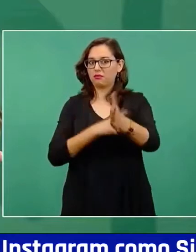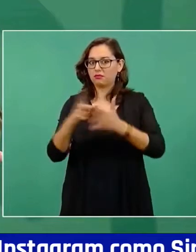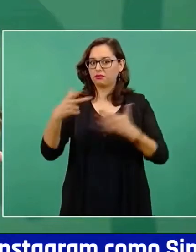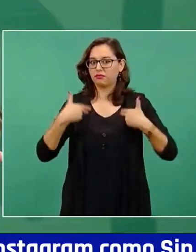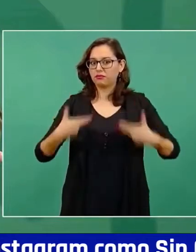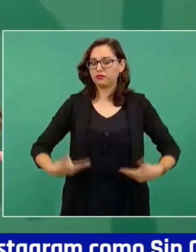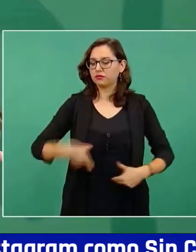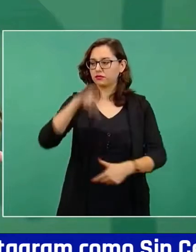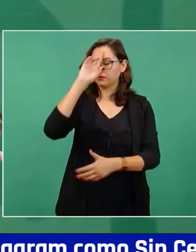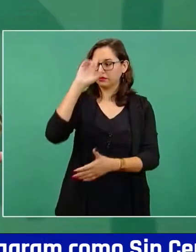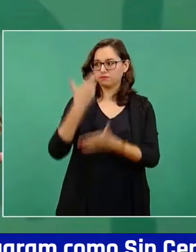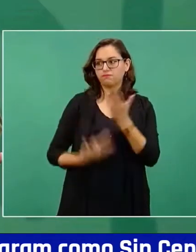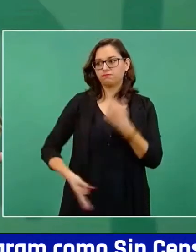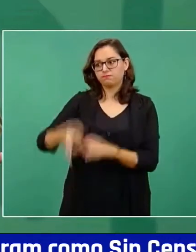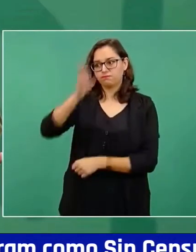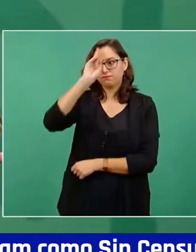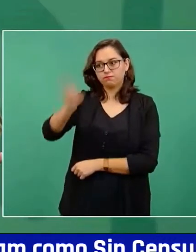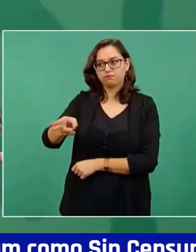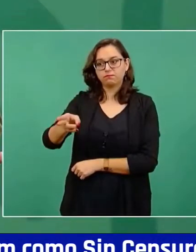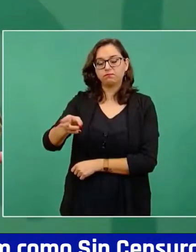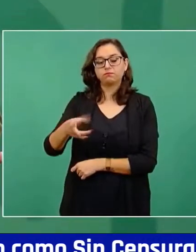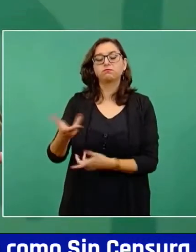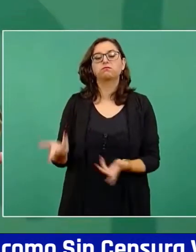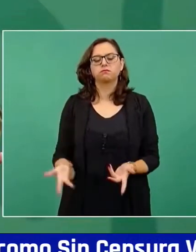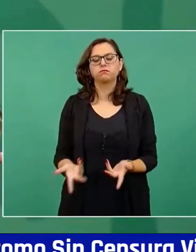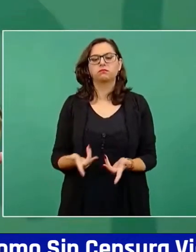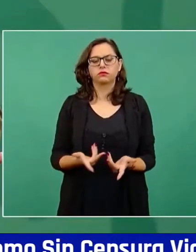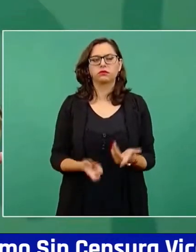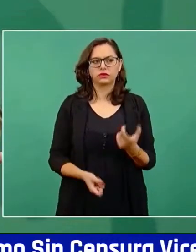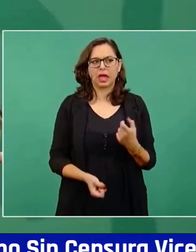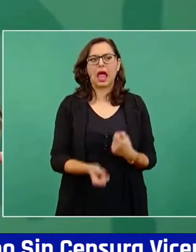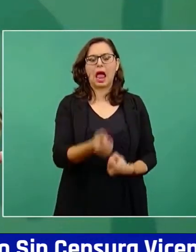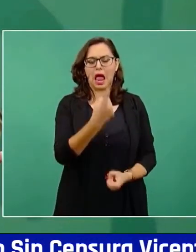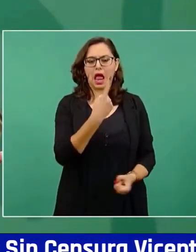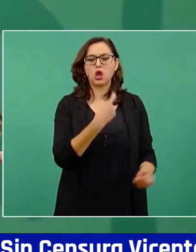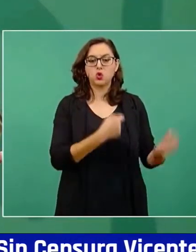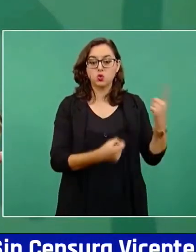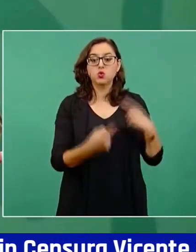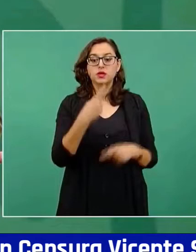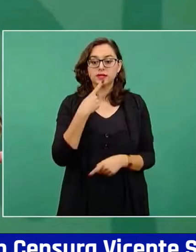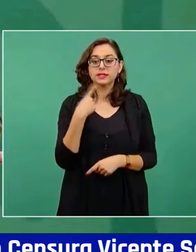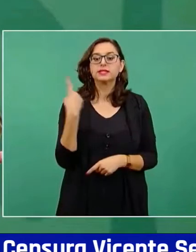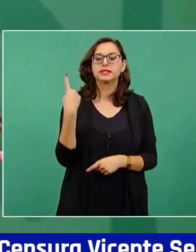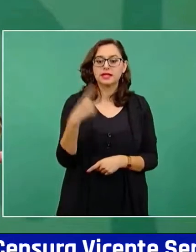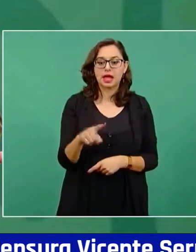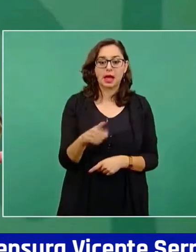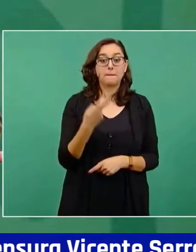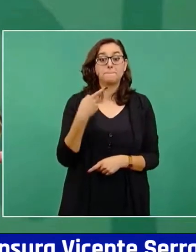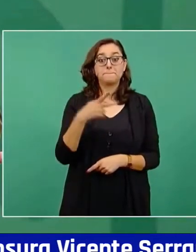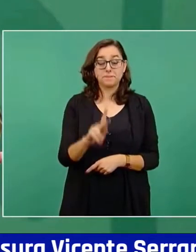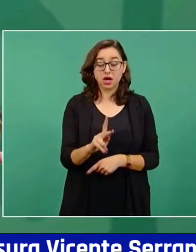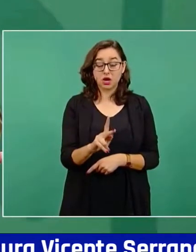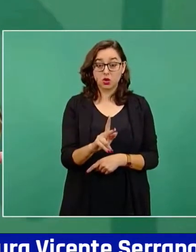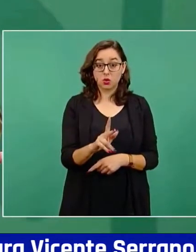ha cumplido, sí tenemos quejas, pero de otra índole, no